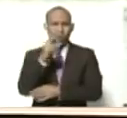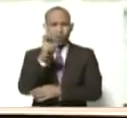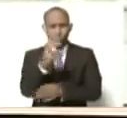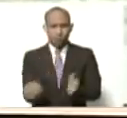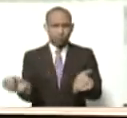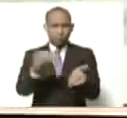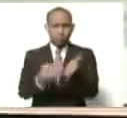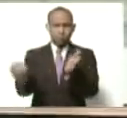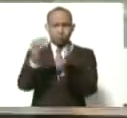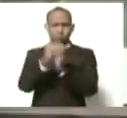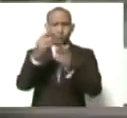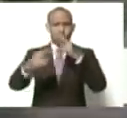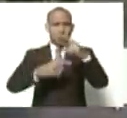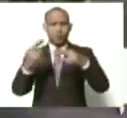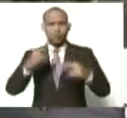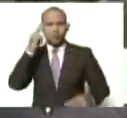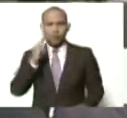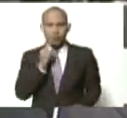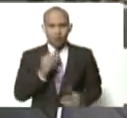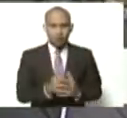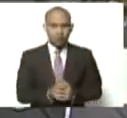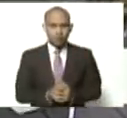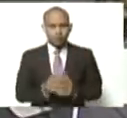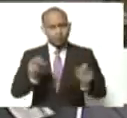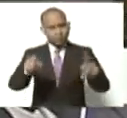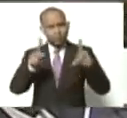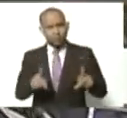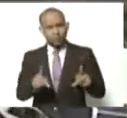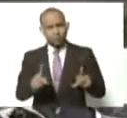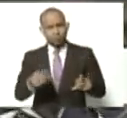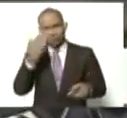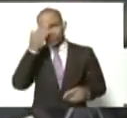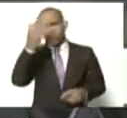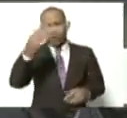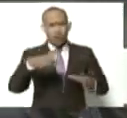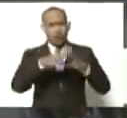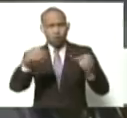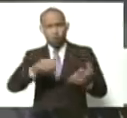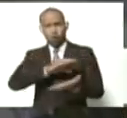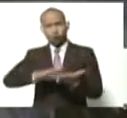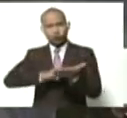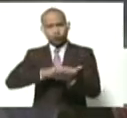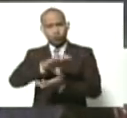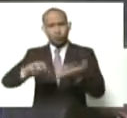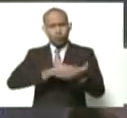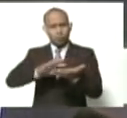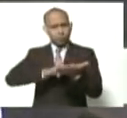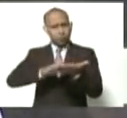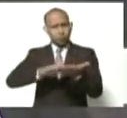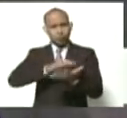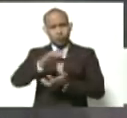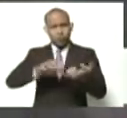la revolución bolivariana, que nos permite enfrentar y superar todos los problemas que tenemos,